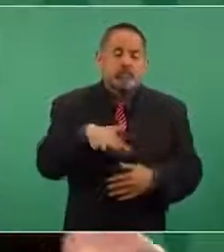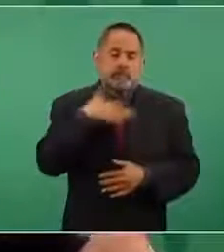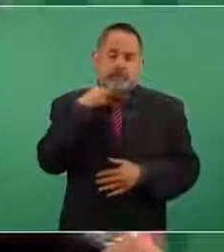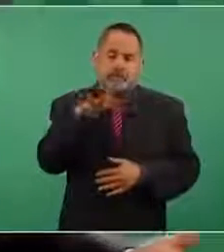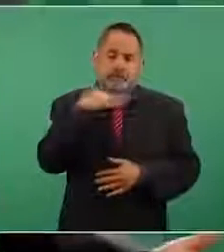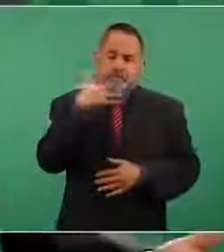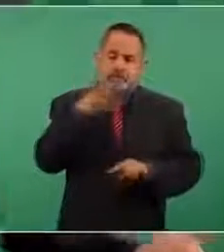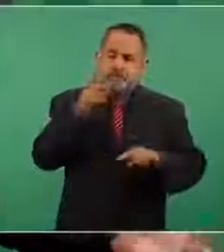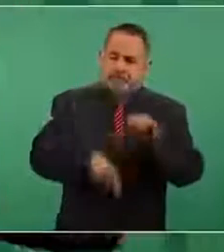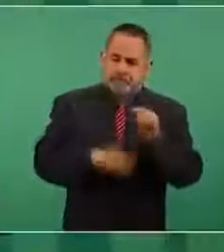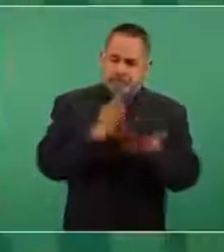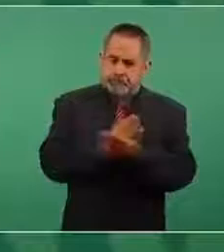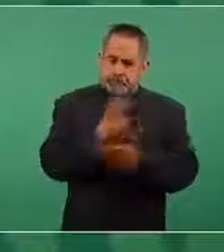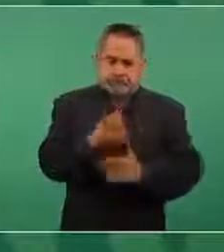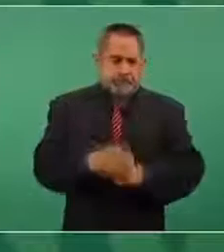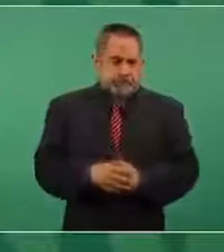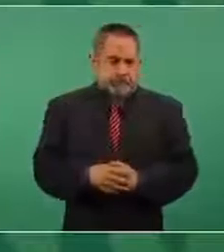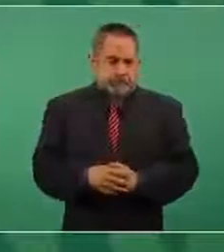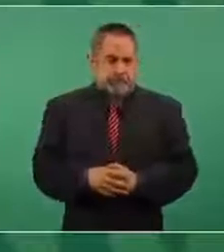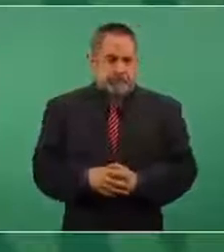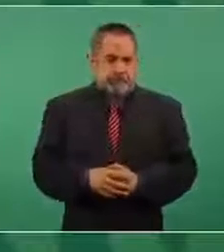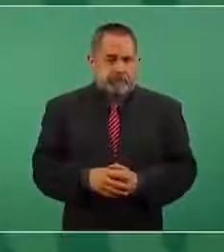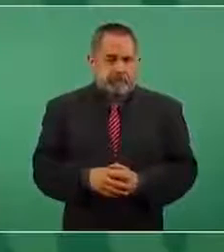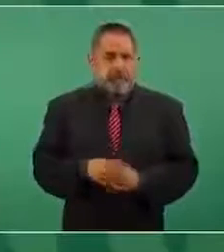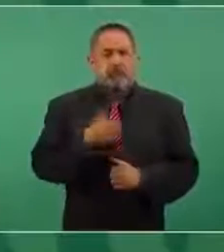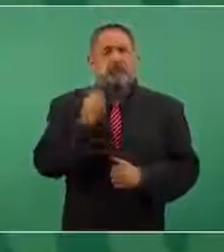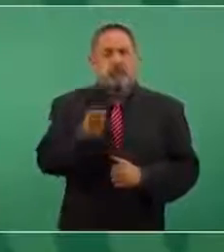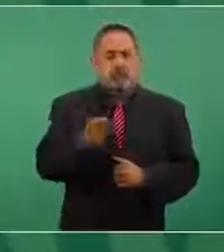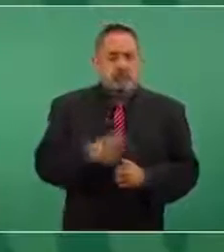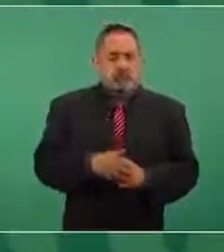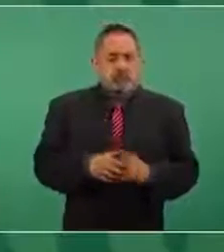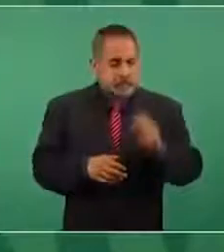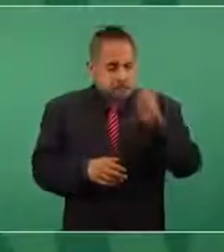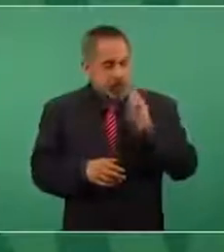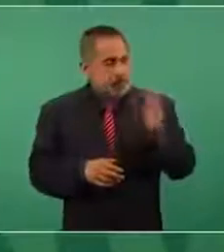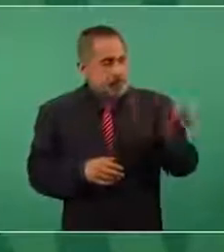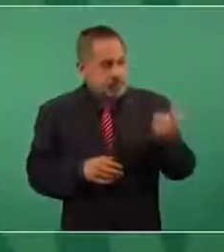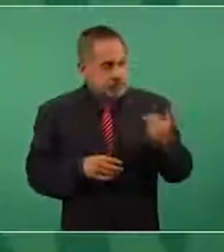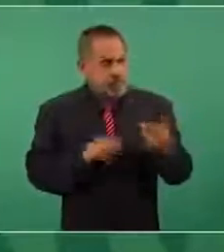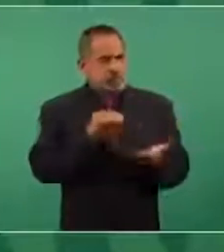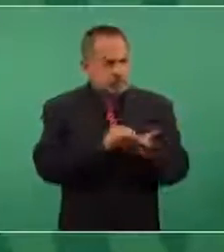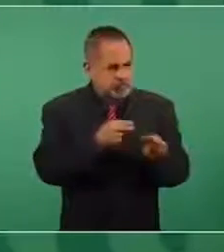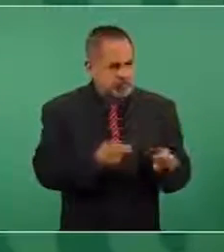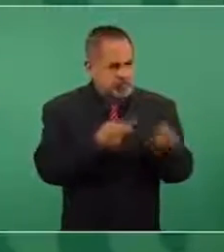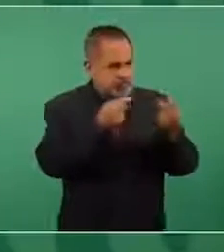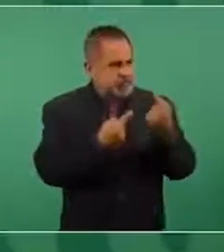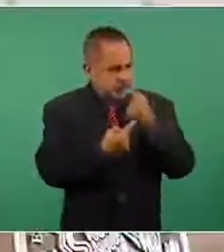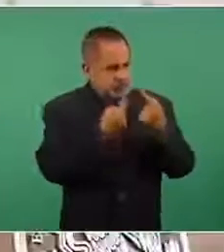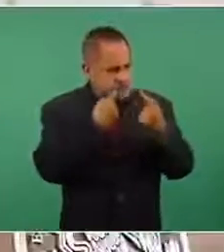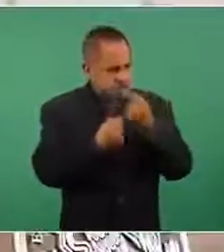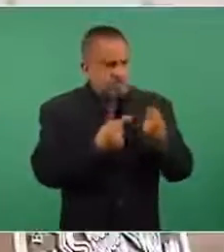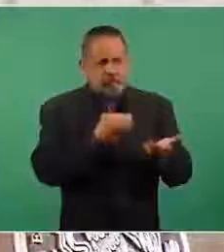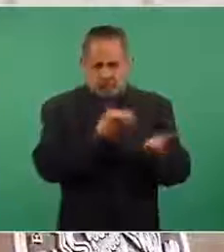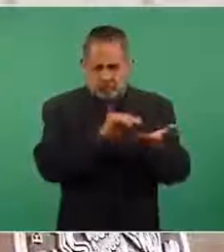Entonces, es, a ver, se pueden seguir haciendo negocios